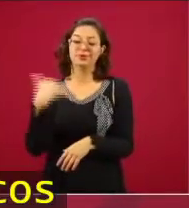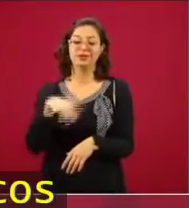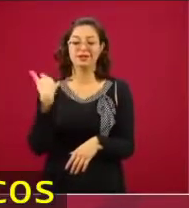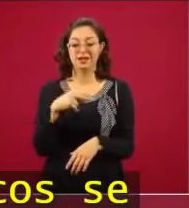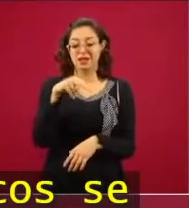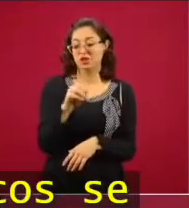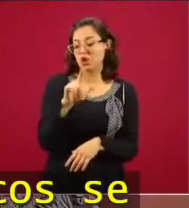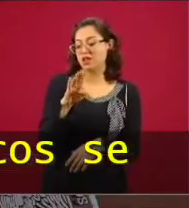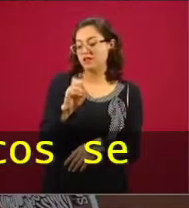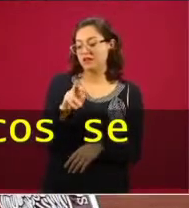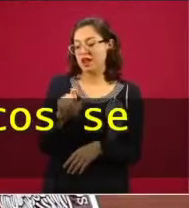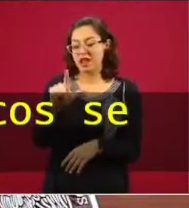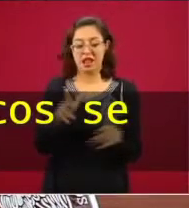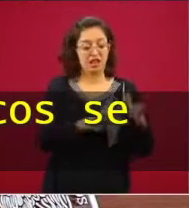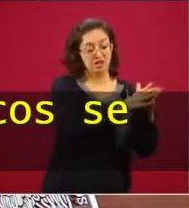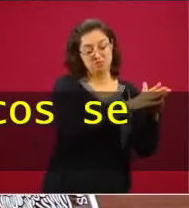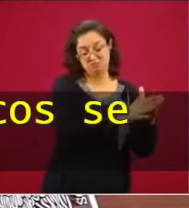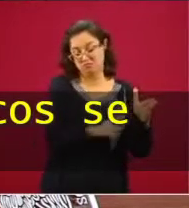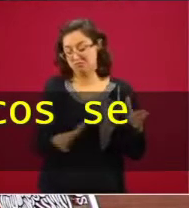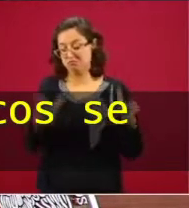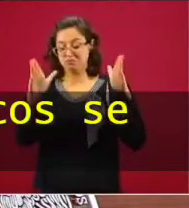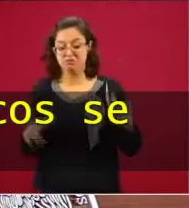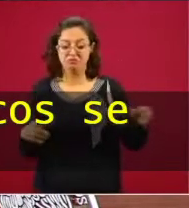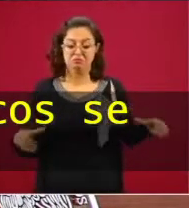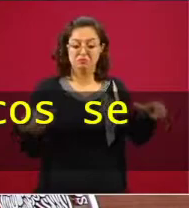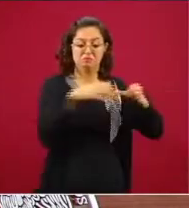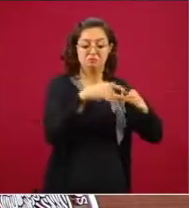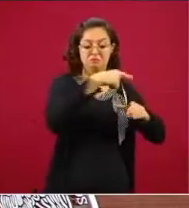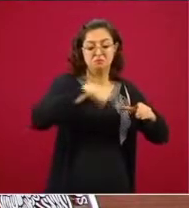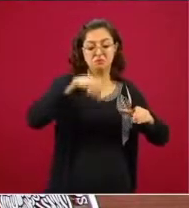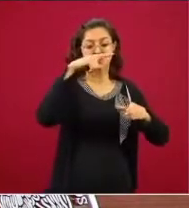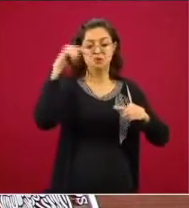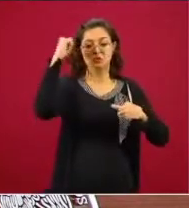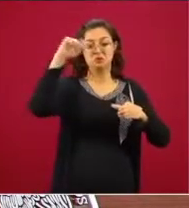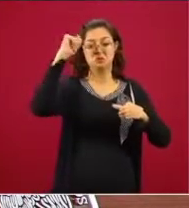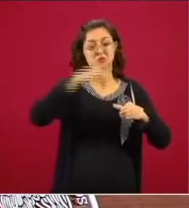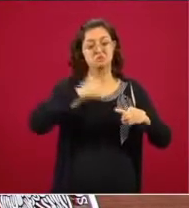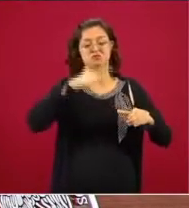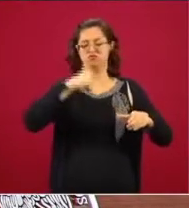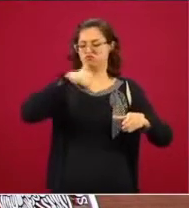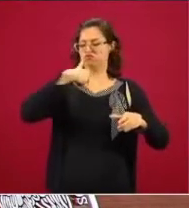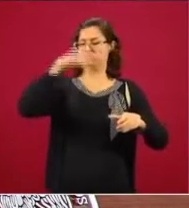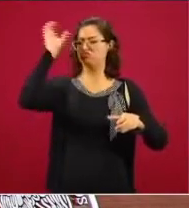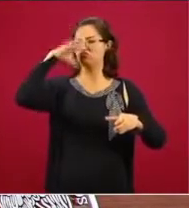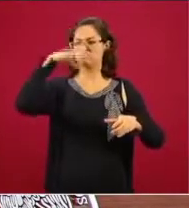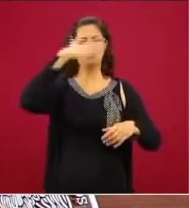los técnicos se creían científicos. Se elevó